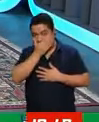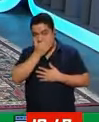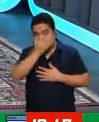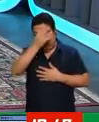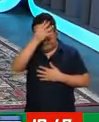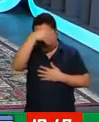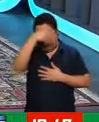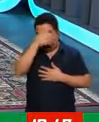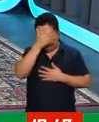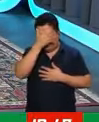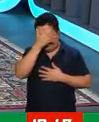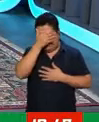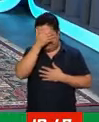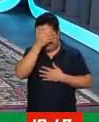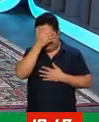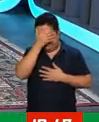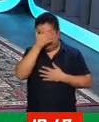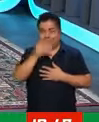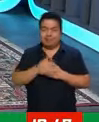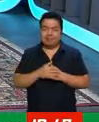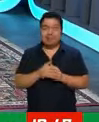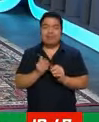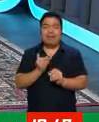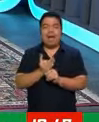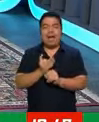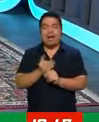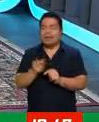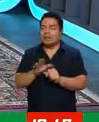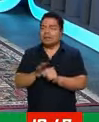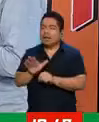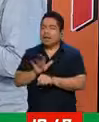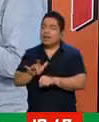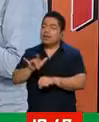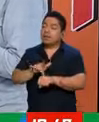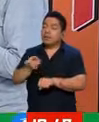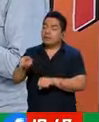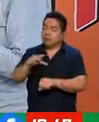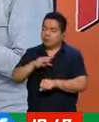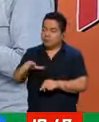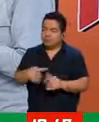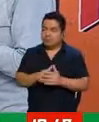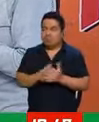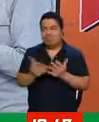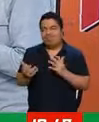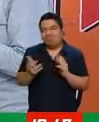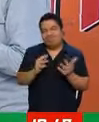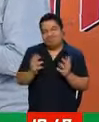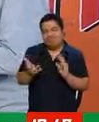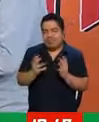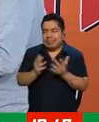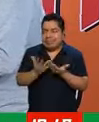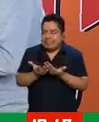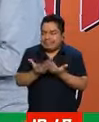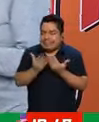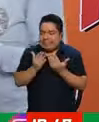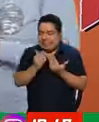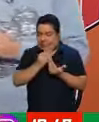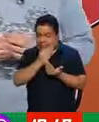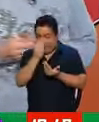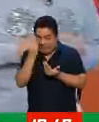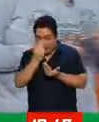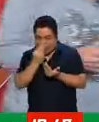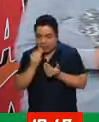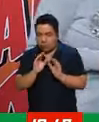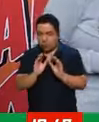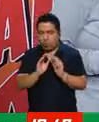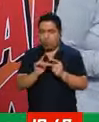Trump. Sí, sí. Pero aquí a usted qué le toca. Aquí, pues es que no hay algo así tan terrible. No